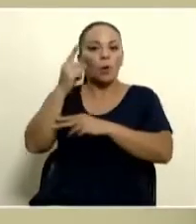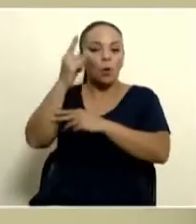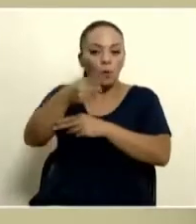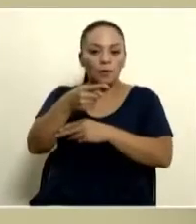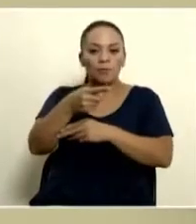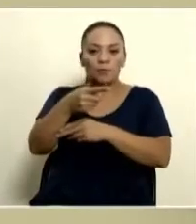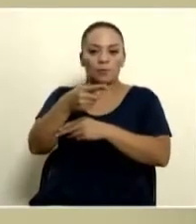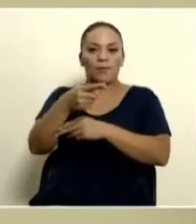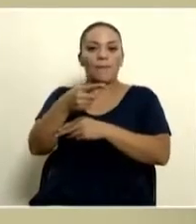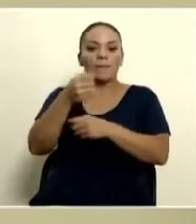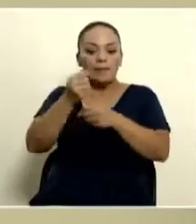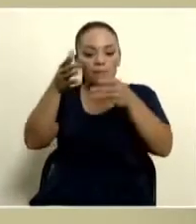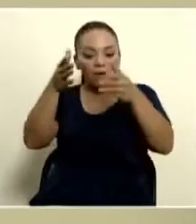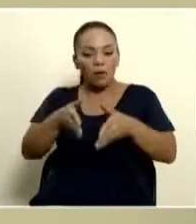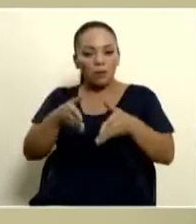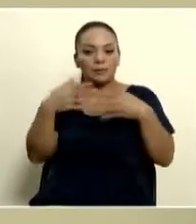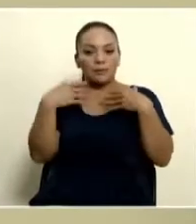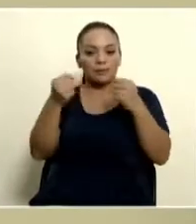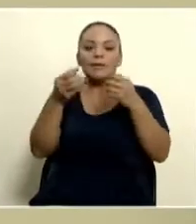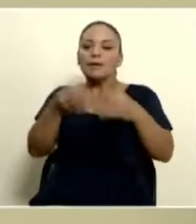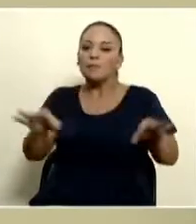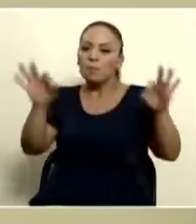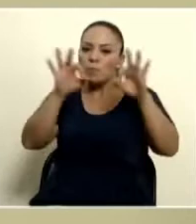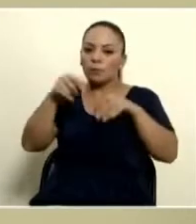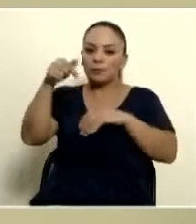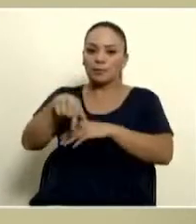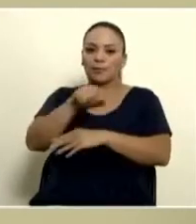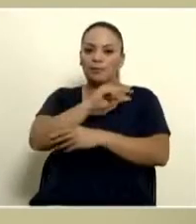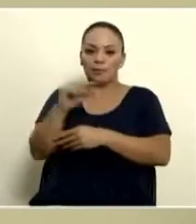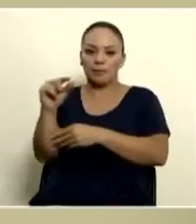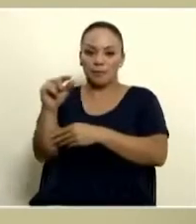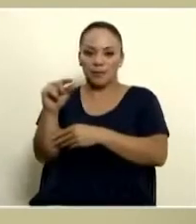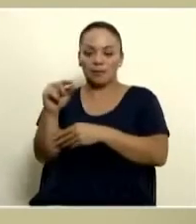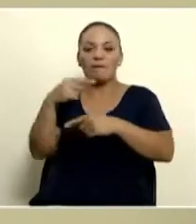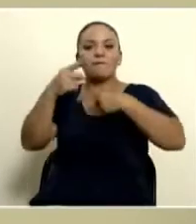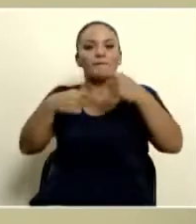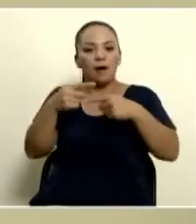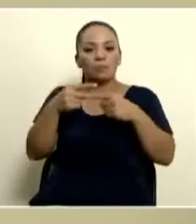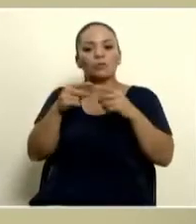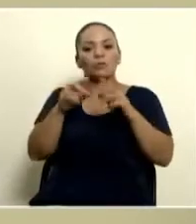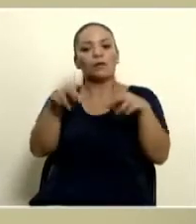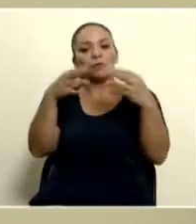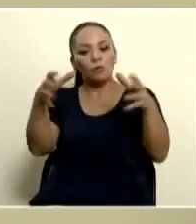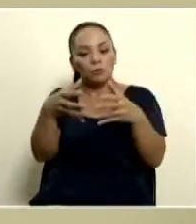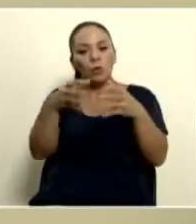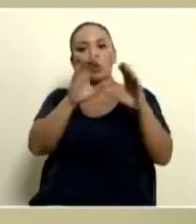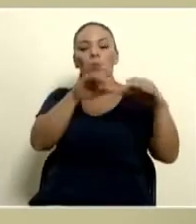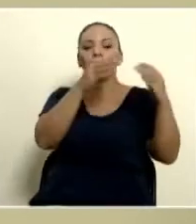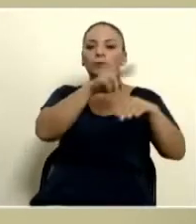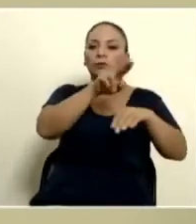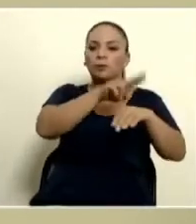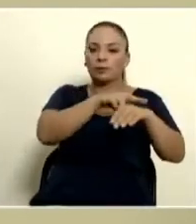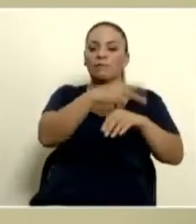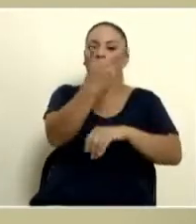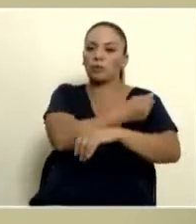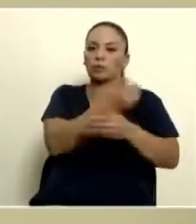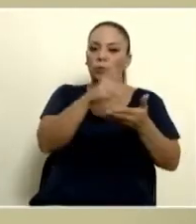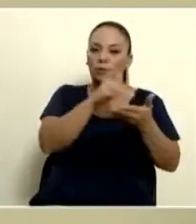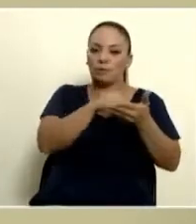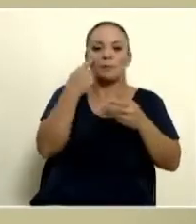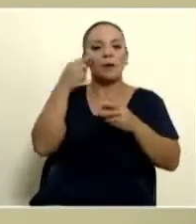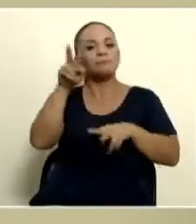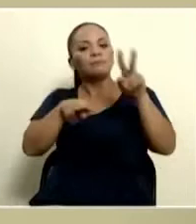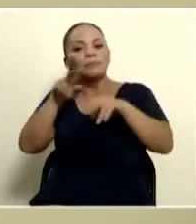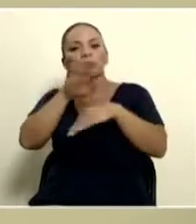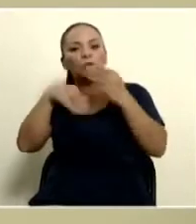obligatorio en trabajadores de la salud. Entonces, es importante, esta semana vamos a reunirnos con la Comisión Nacional de Vacunación nuevamente para valorar todos